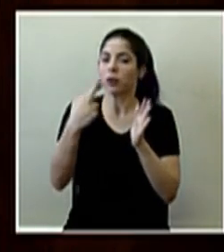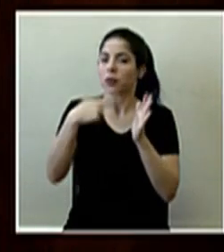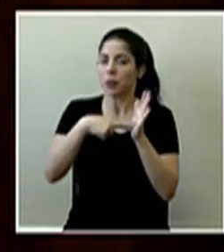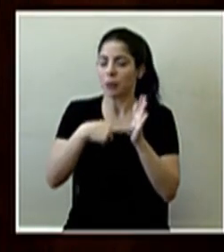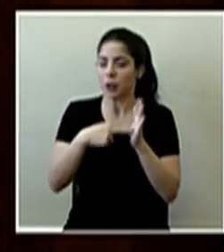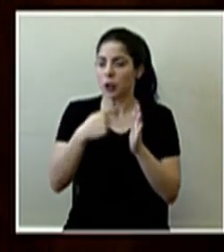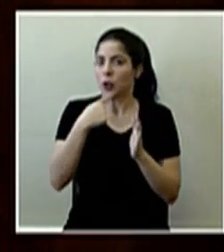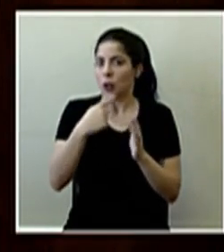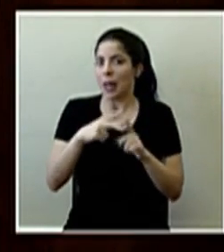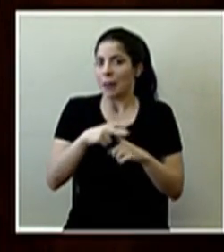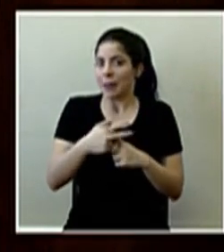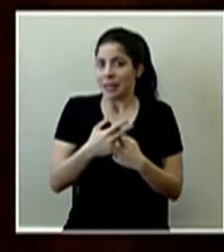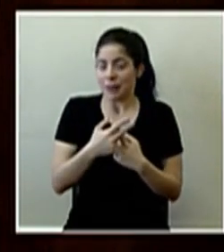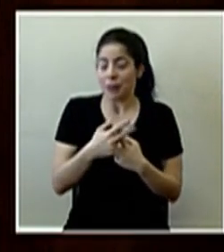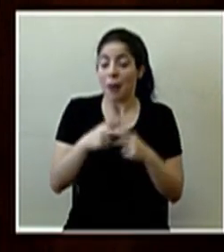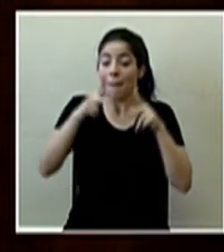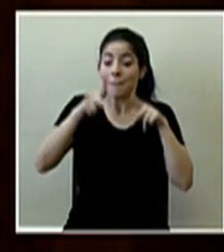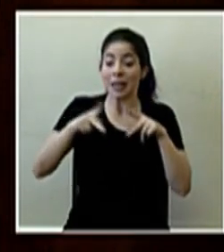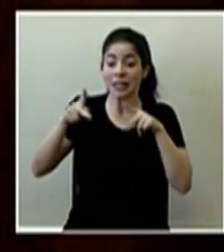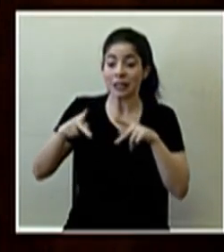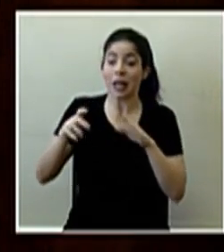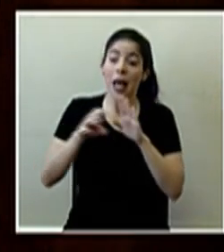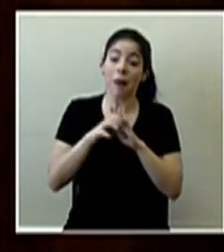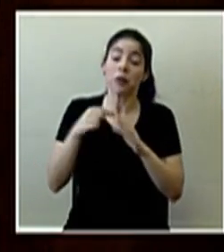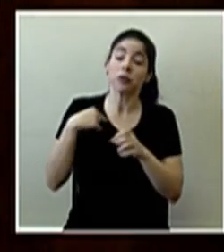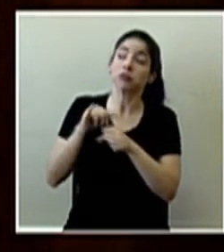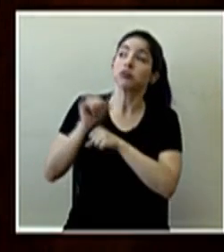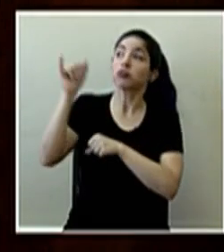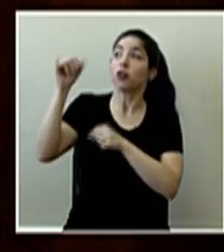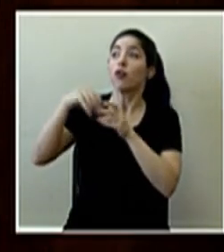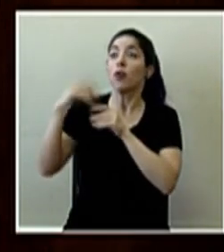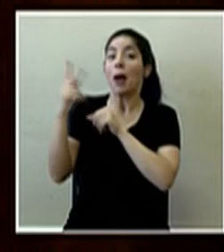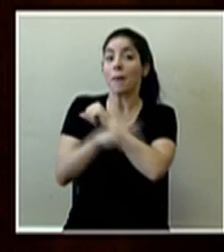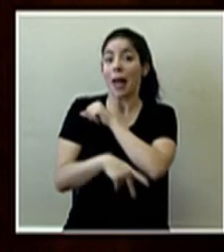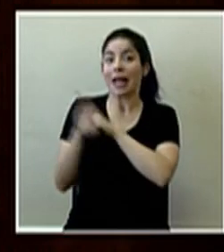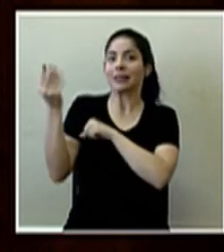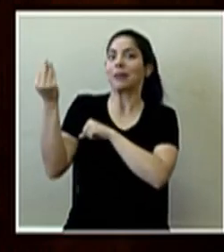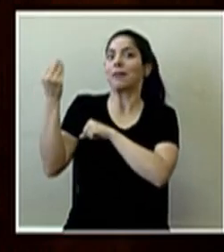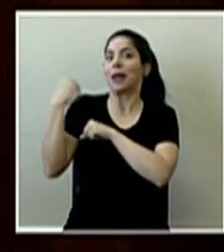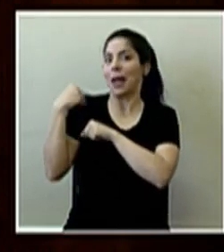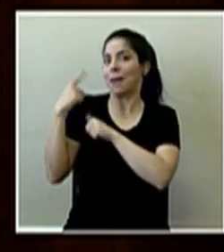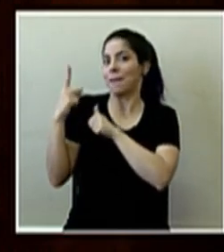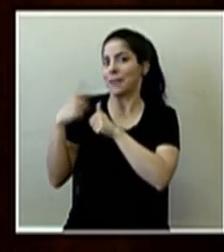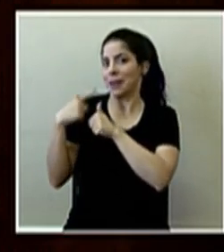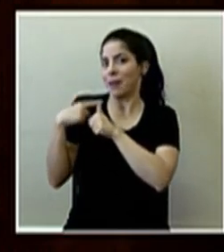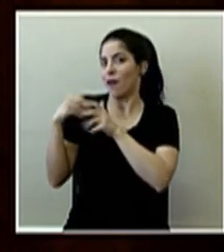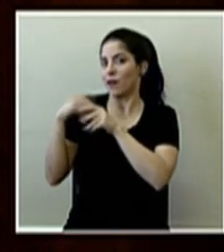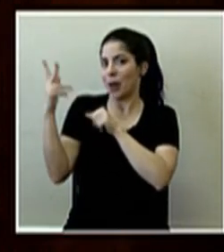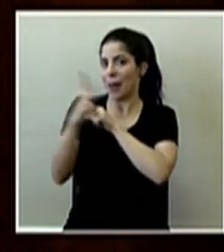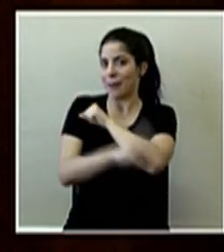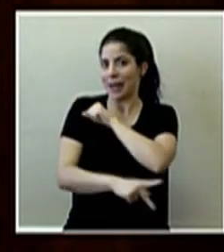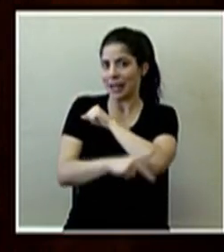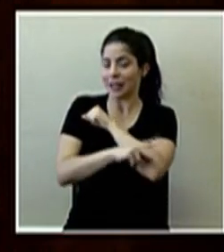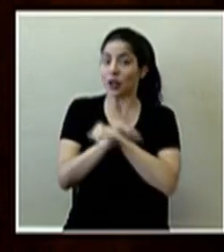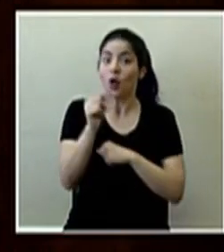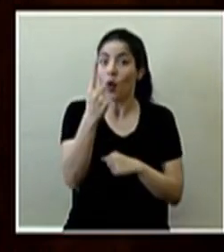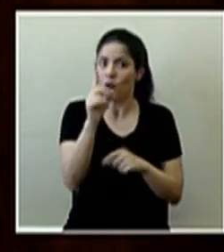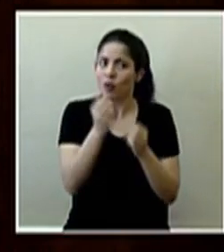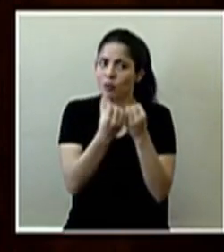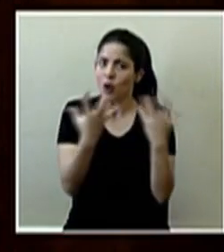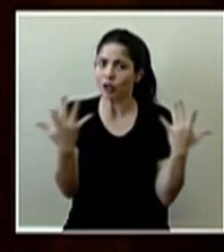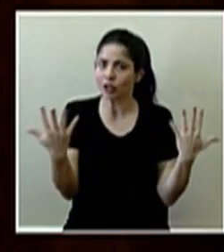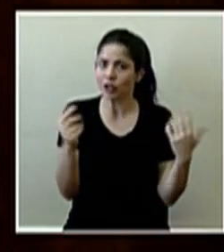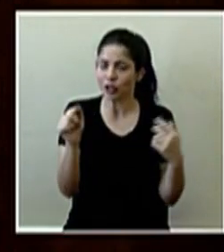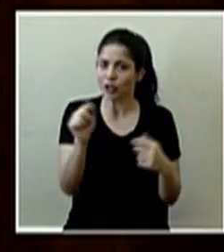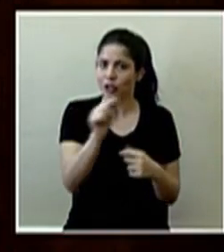que dije al inicio, personas que salieron al exterior, ahí fue el contagio primario y no es un caso, son